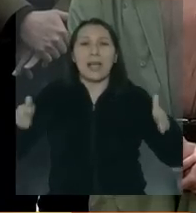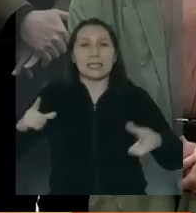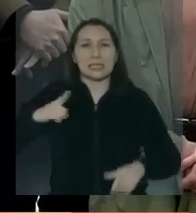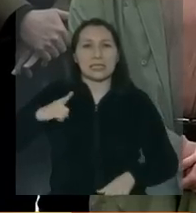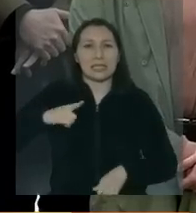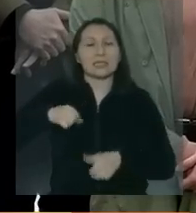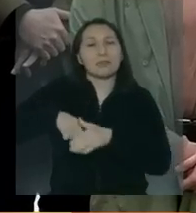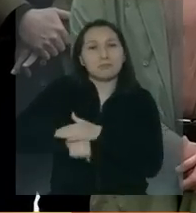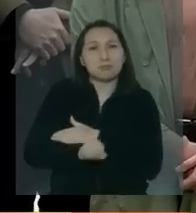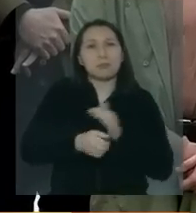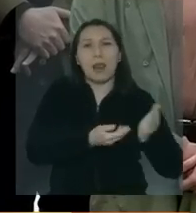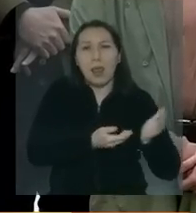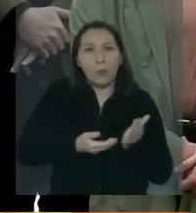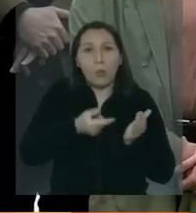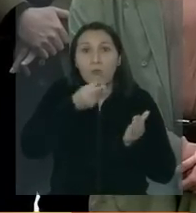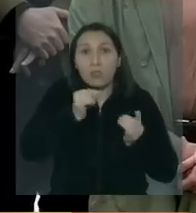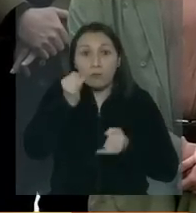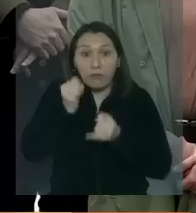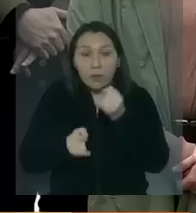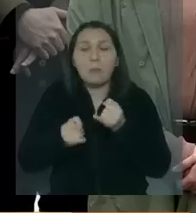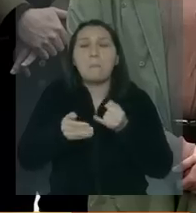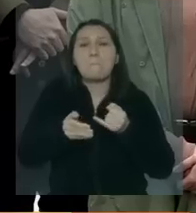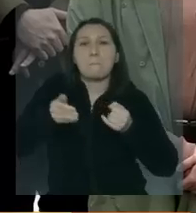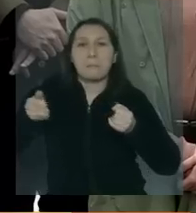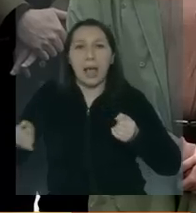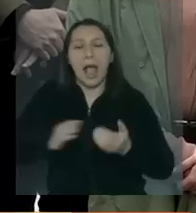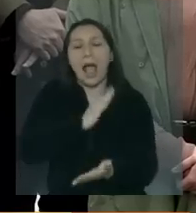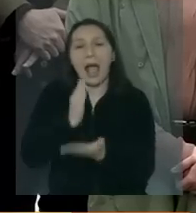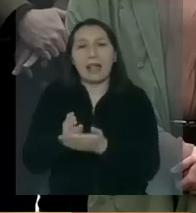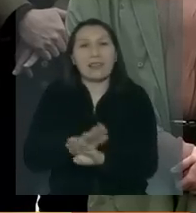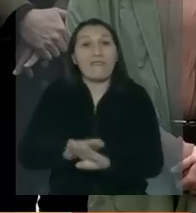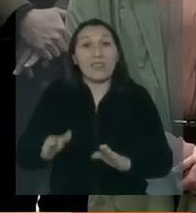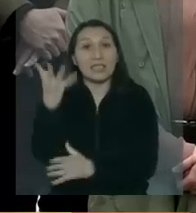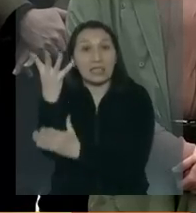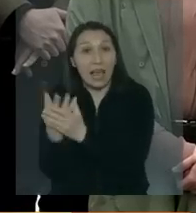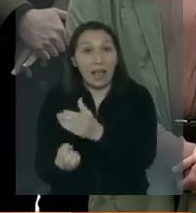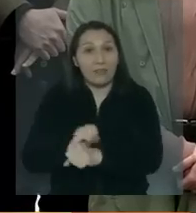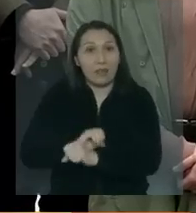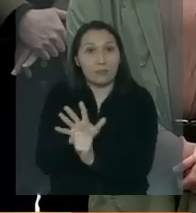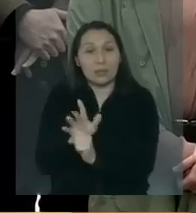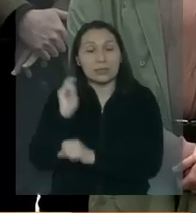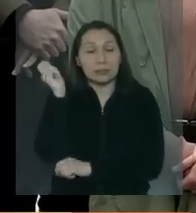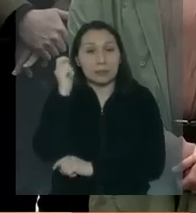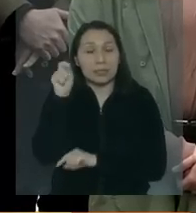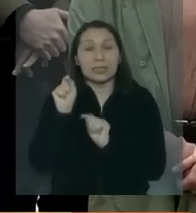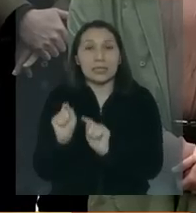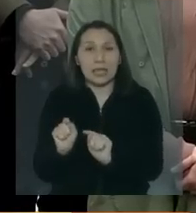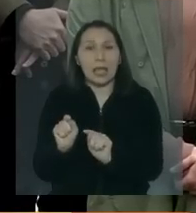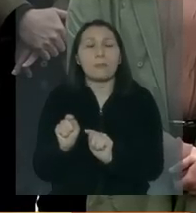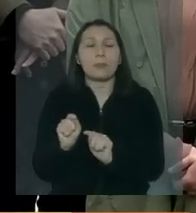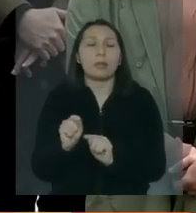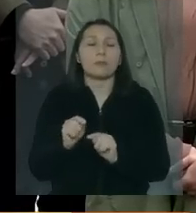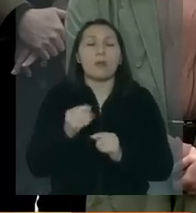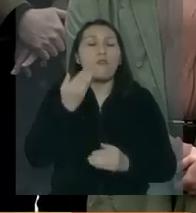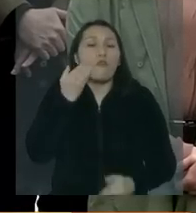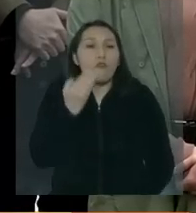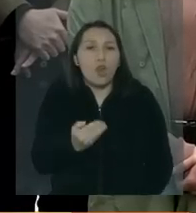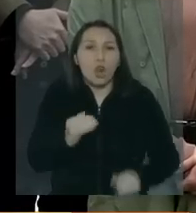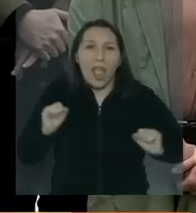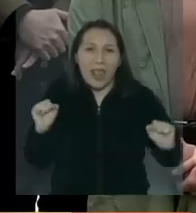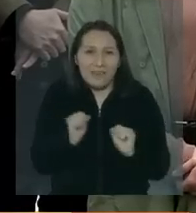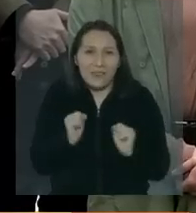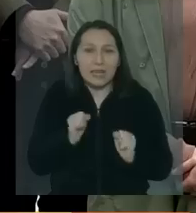postnatal a que estén próximas a vencer hasta el término de la actual emergencia sanitaria en septiembre, y un bono